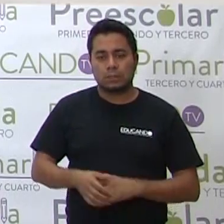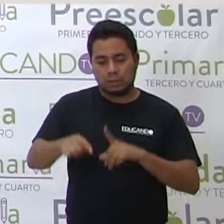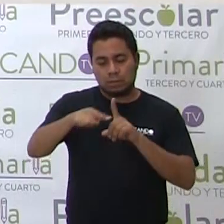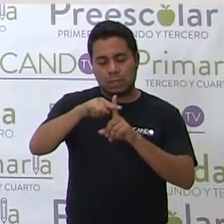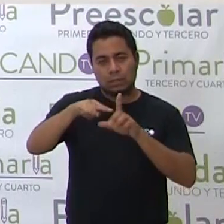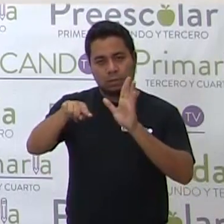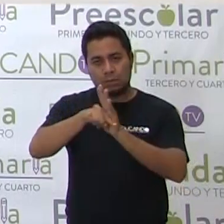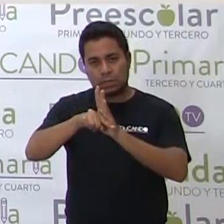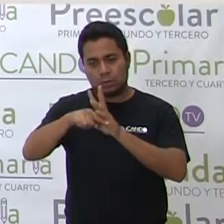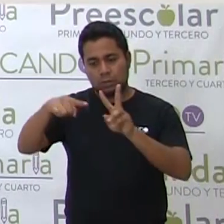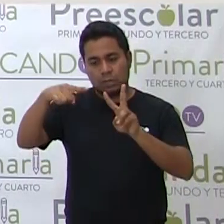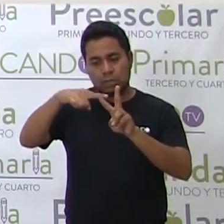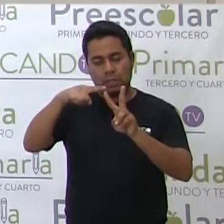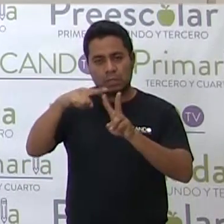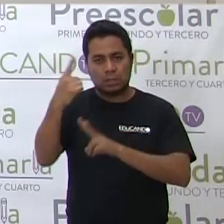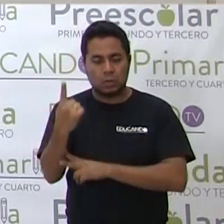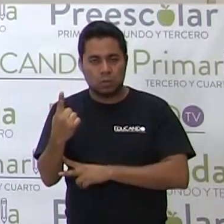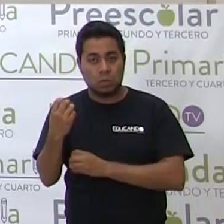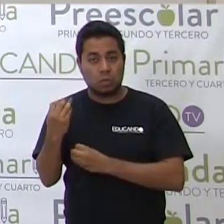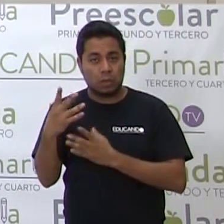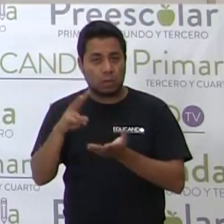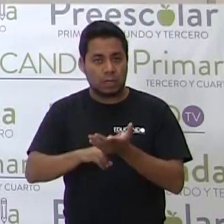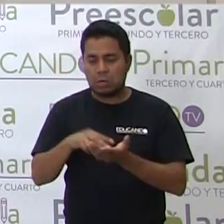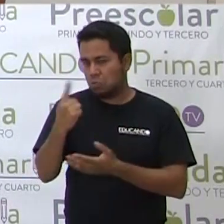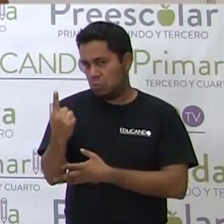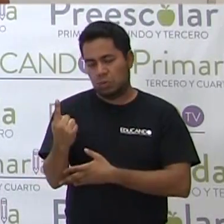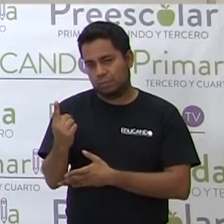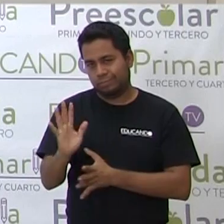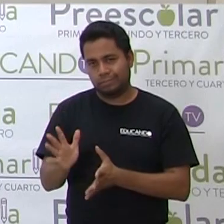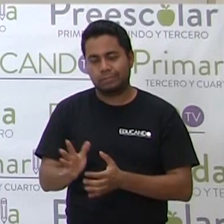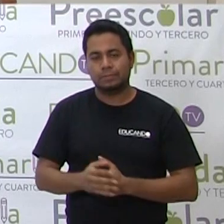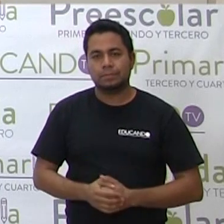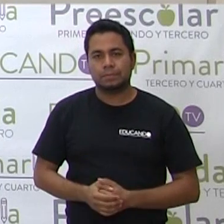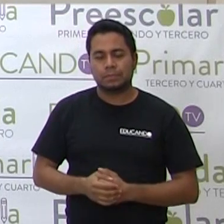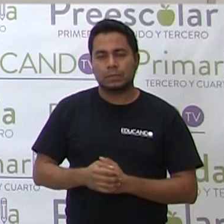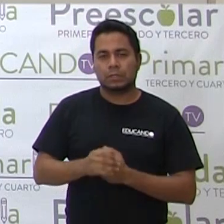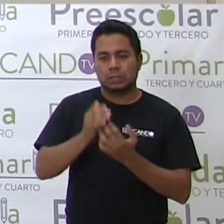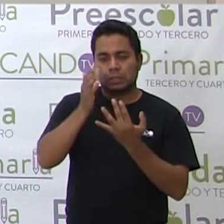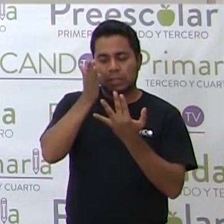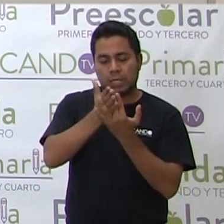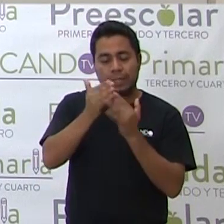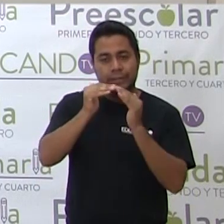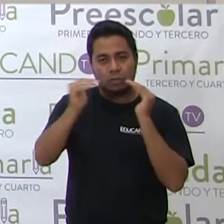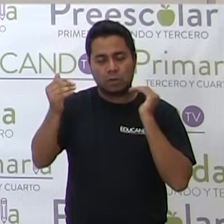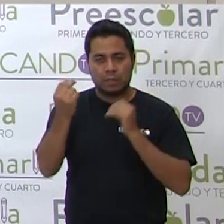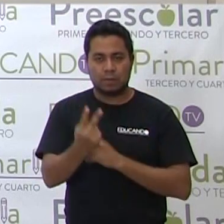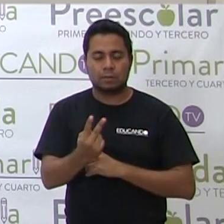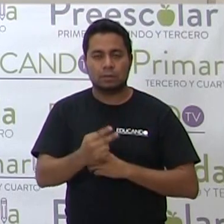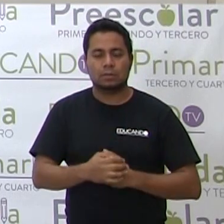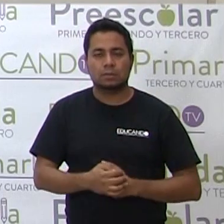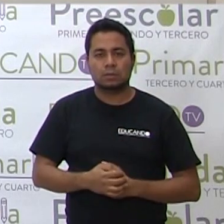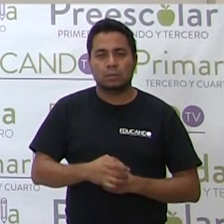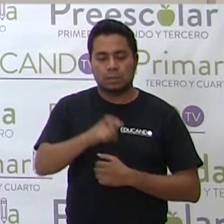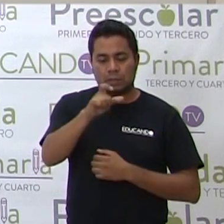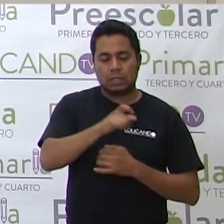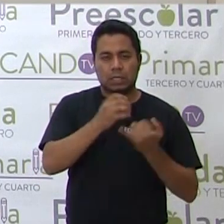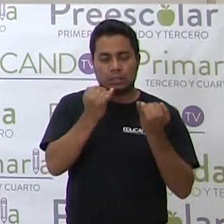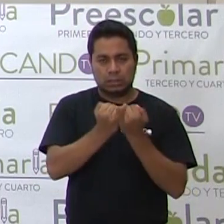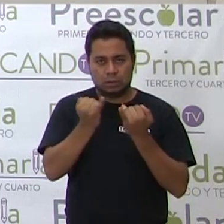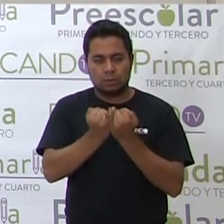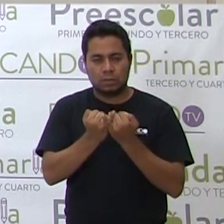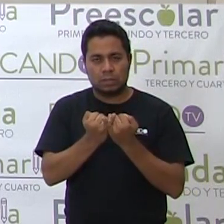men raí 1 pues es 1 sobre 2 x =